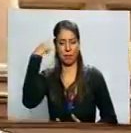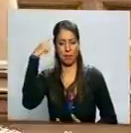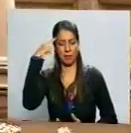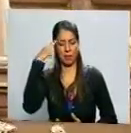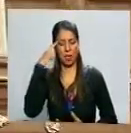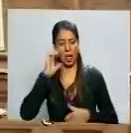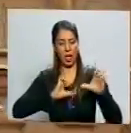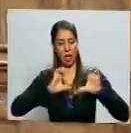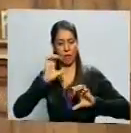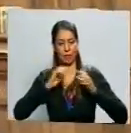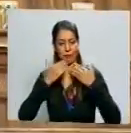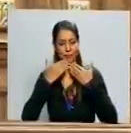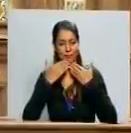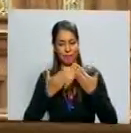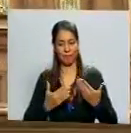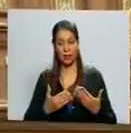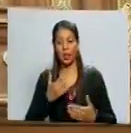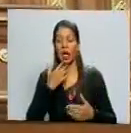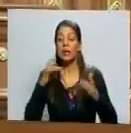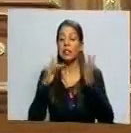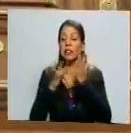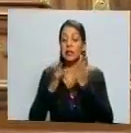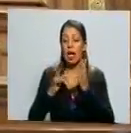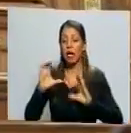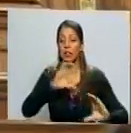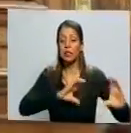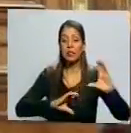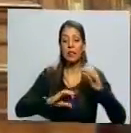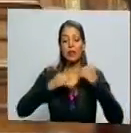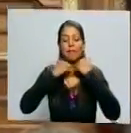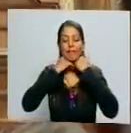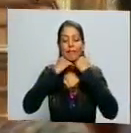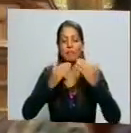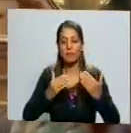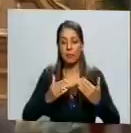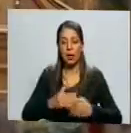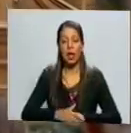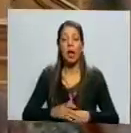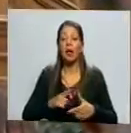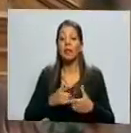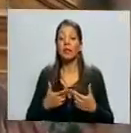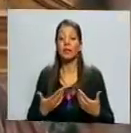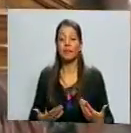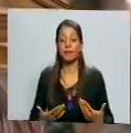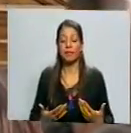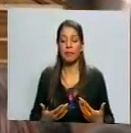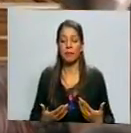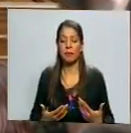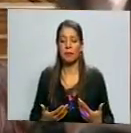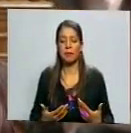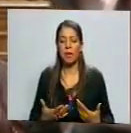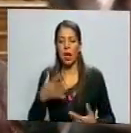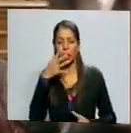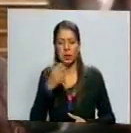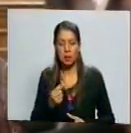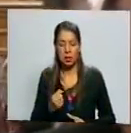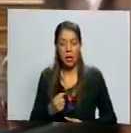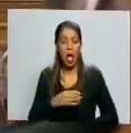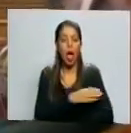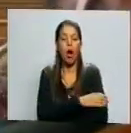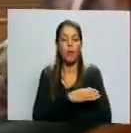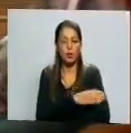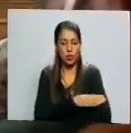rigurosidad técnico-científica. Entendiendo esto en lo atinente a la guerra